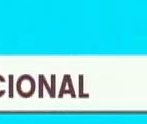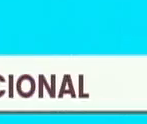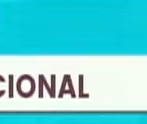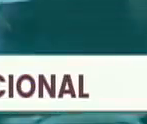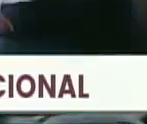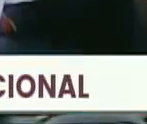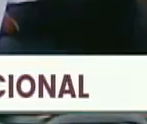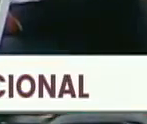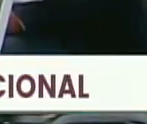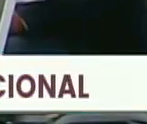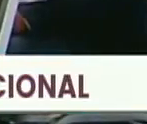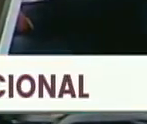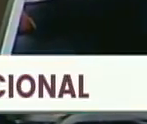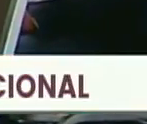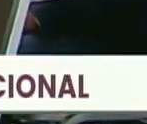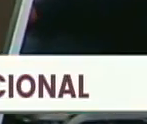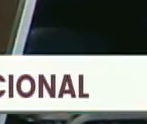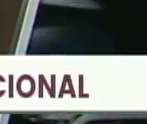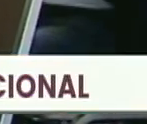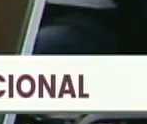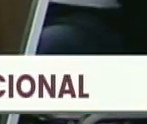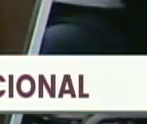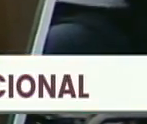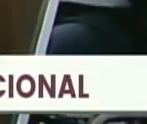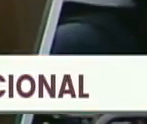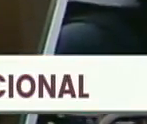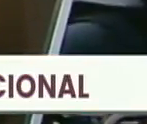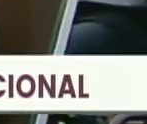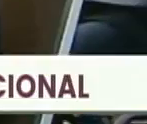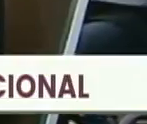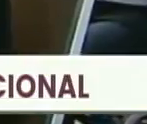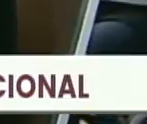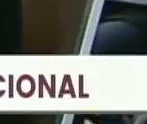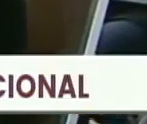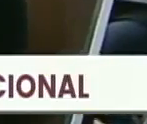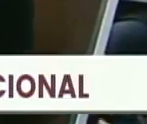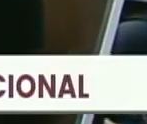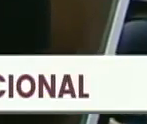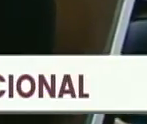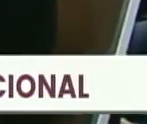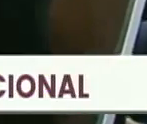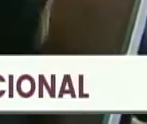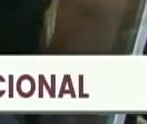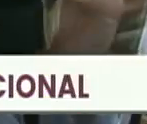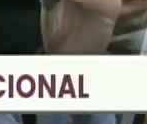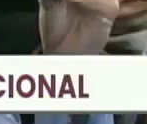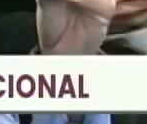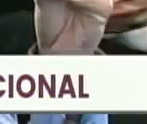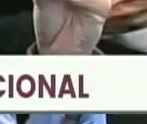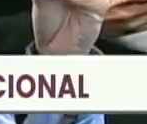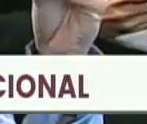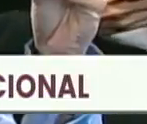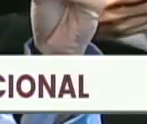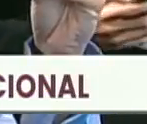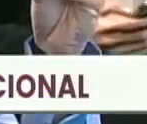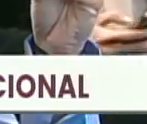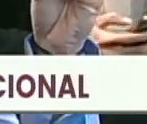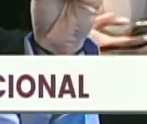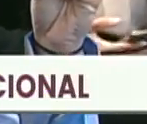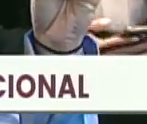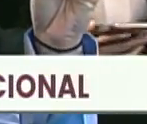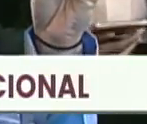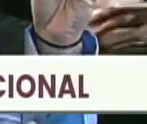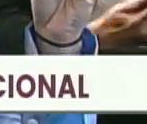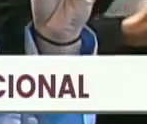la presencia de más de 18 medios de comunicación nacionales e internacionales. El jefe de Estado,